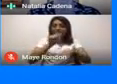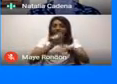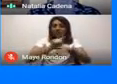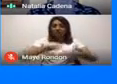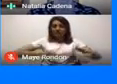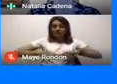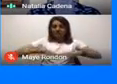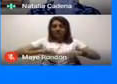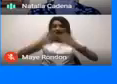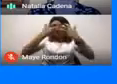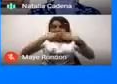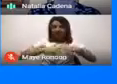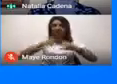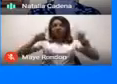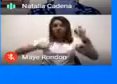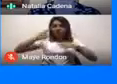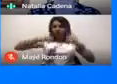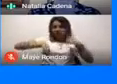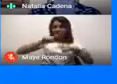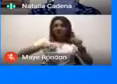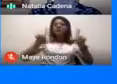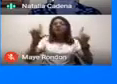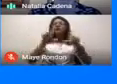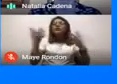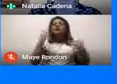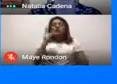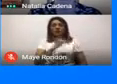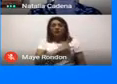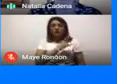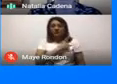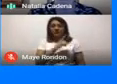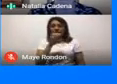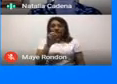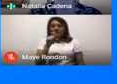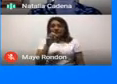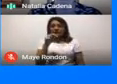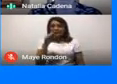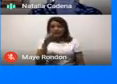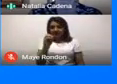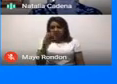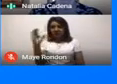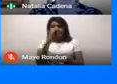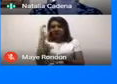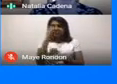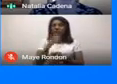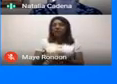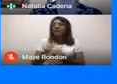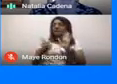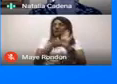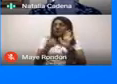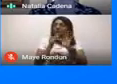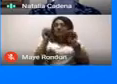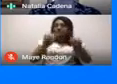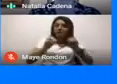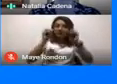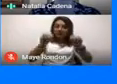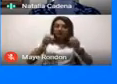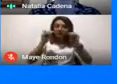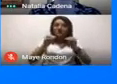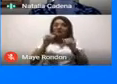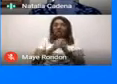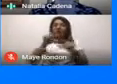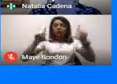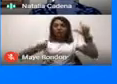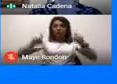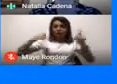de Empresas Turísticas y Hoteleras de la Universidad Externada de Colombia, como docente de hora cátedra en módulos como Gobernanza para el